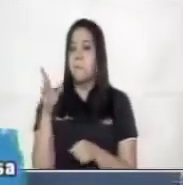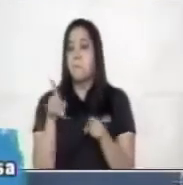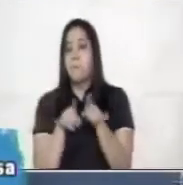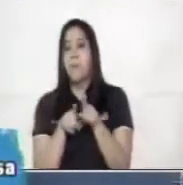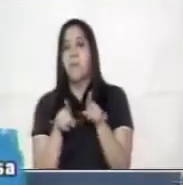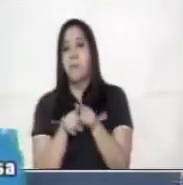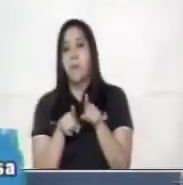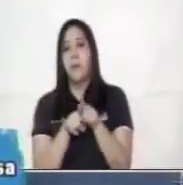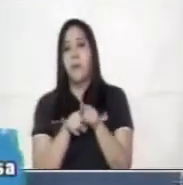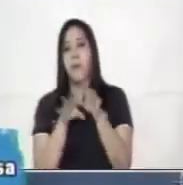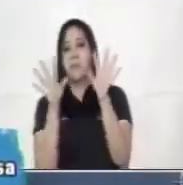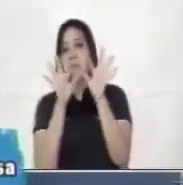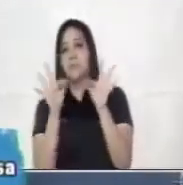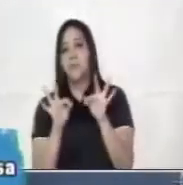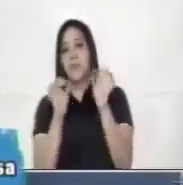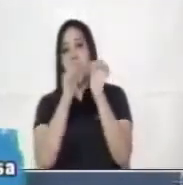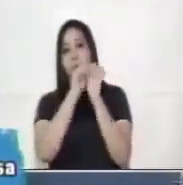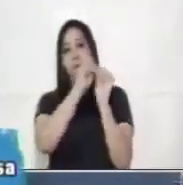también se está formando